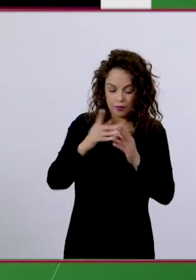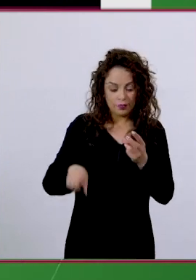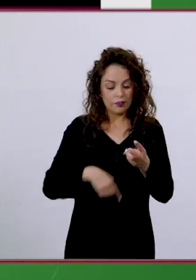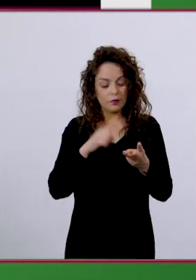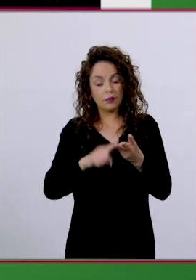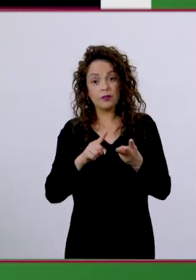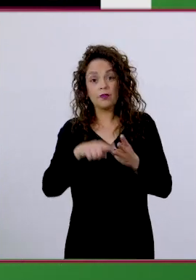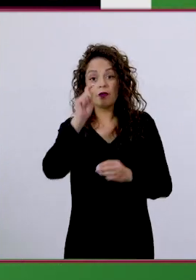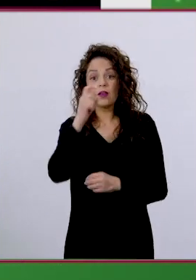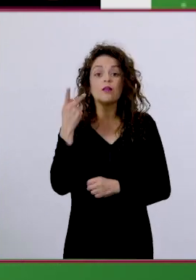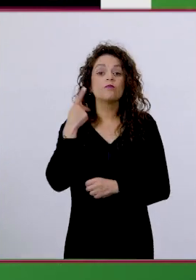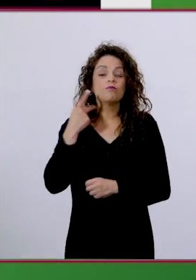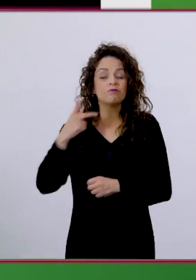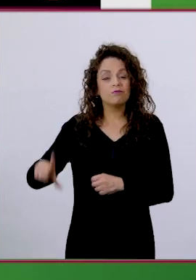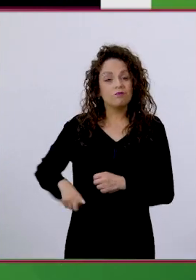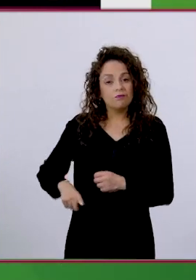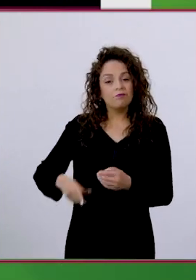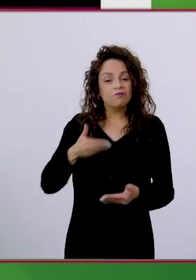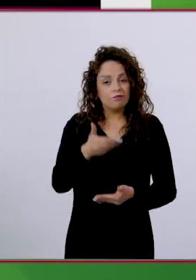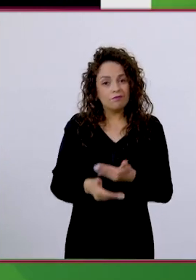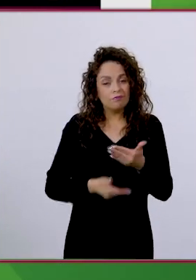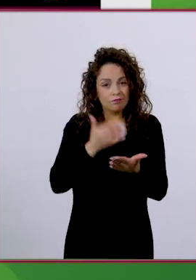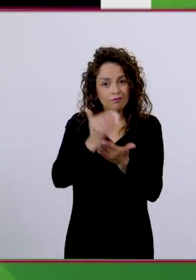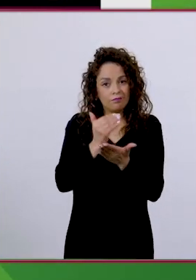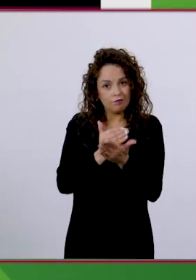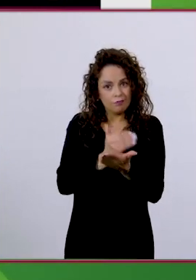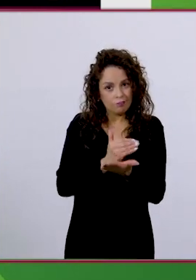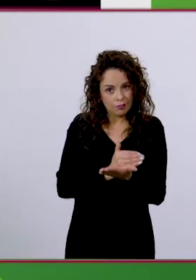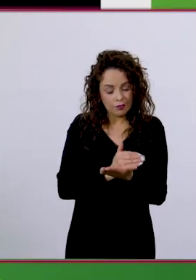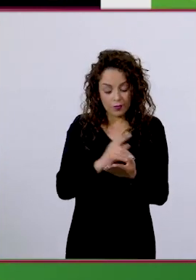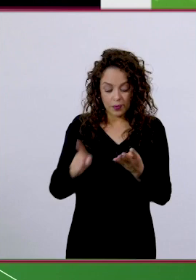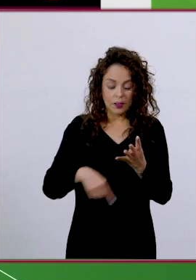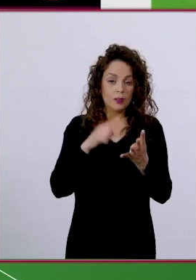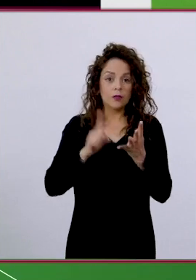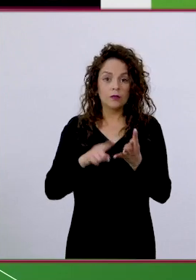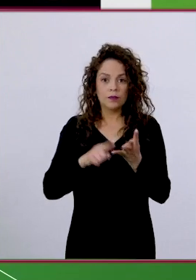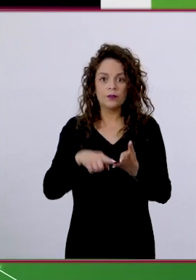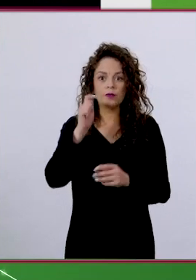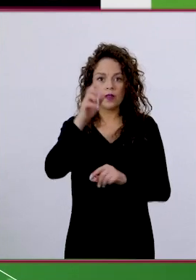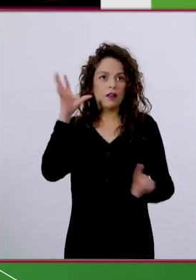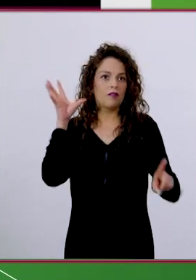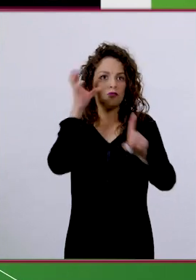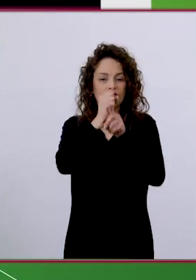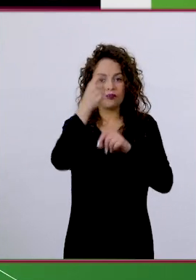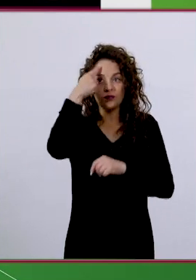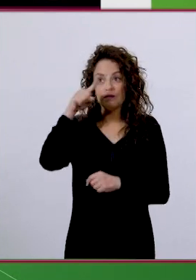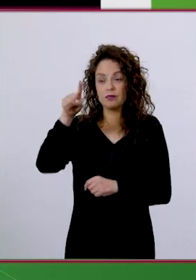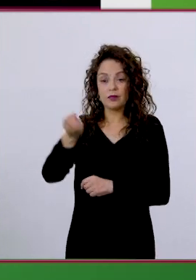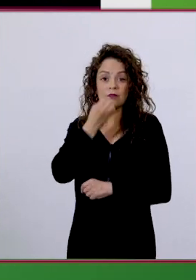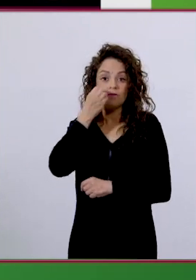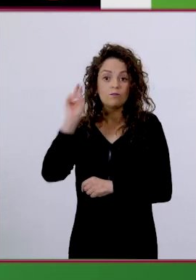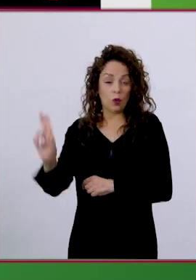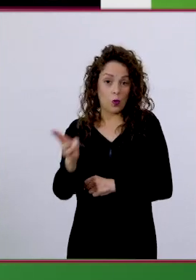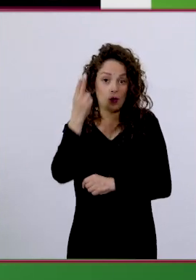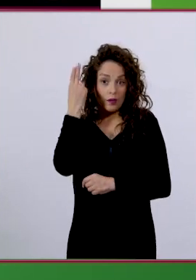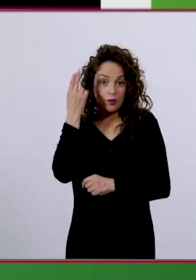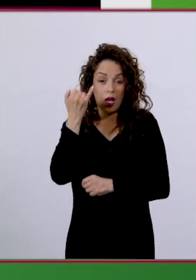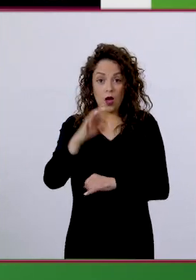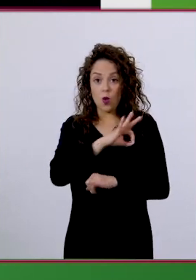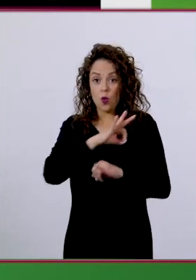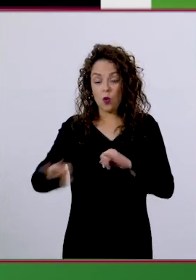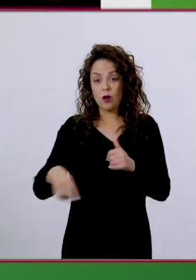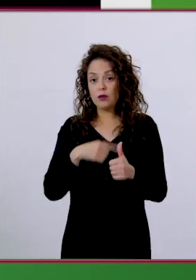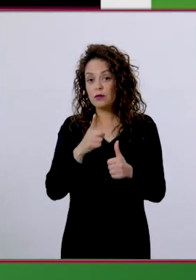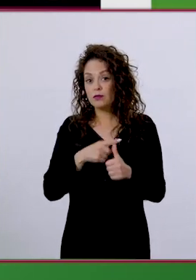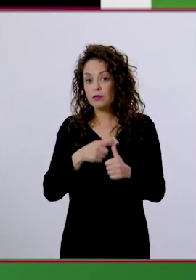políticas públicas y gobierno, una 4ª mesa trata los retos para los centros universitarios y finalmente una